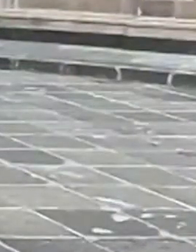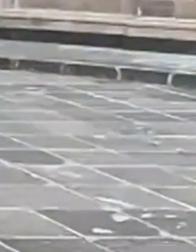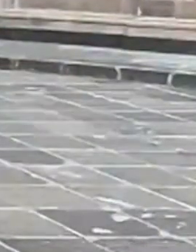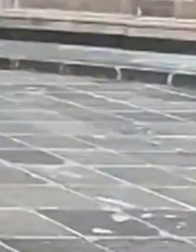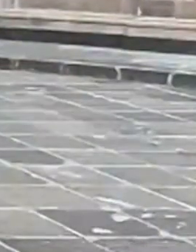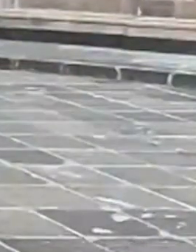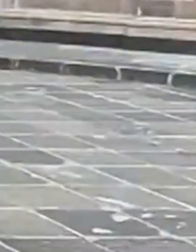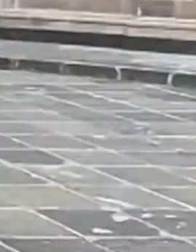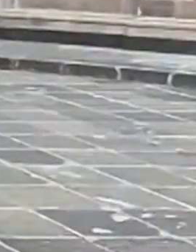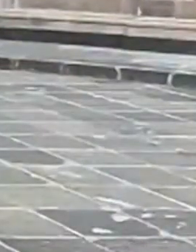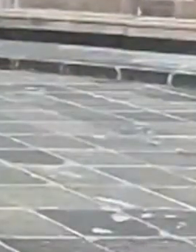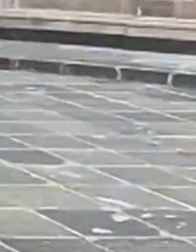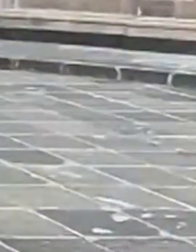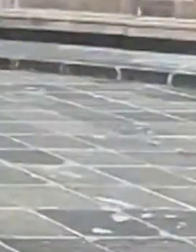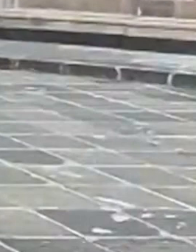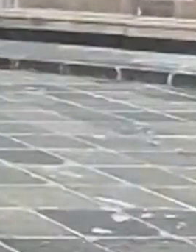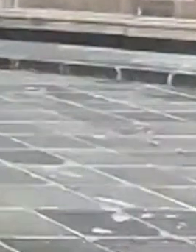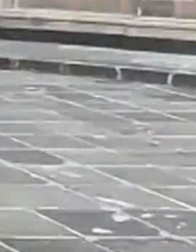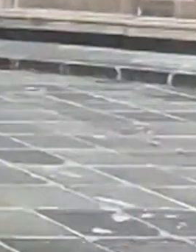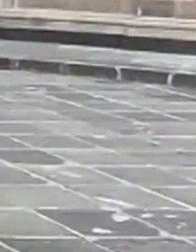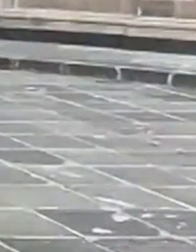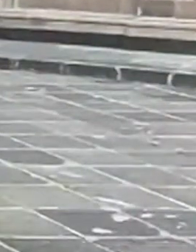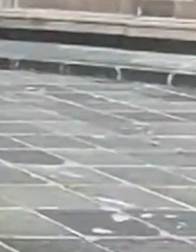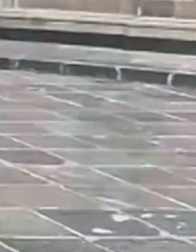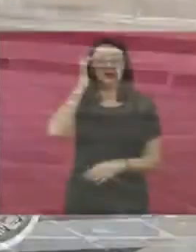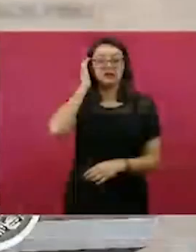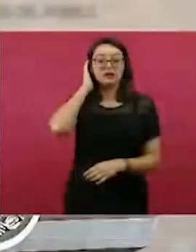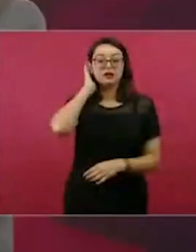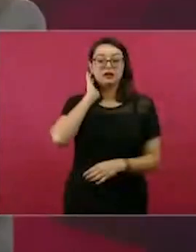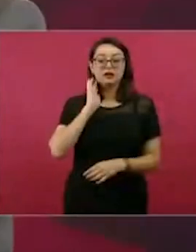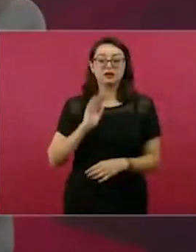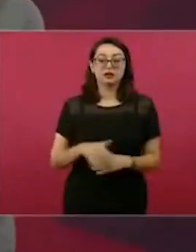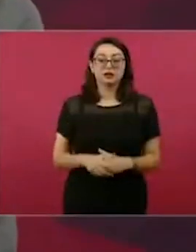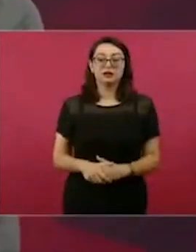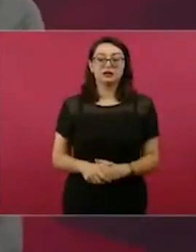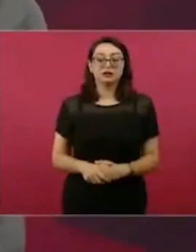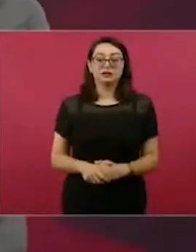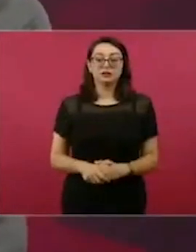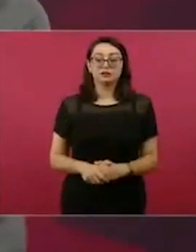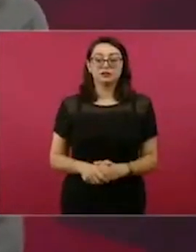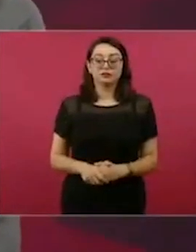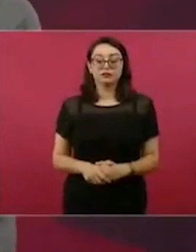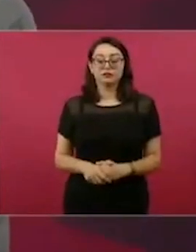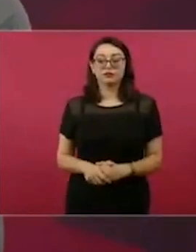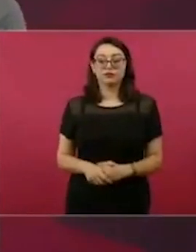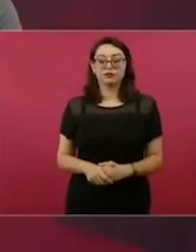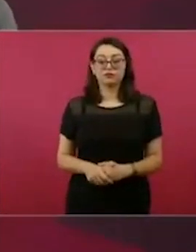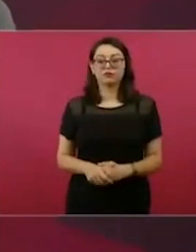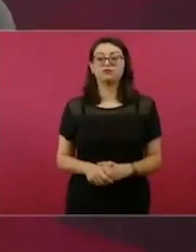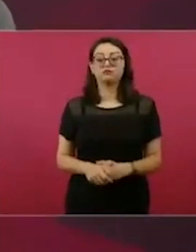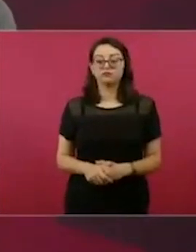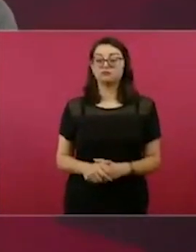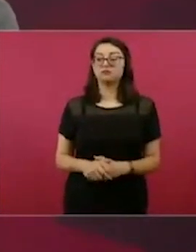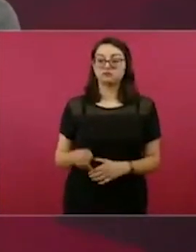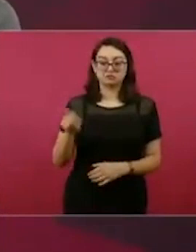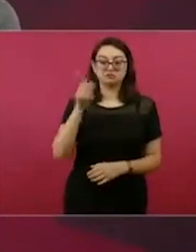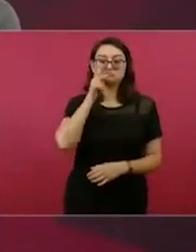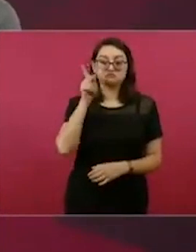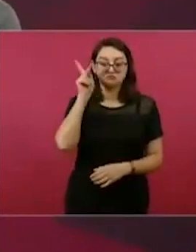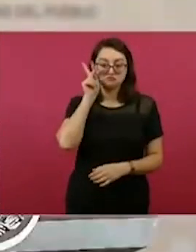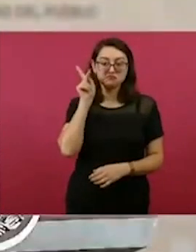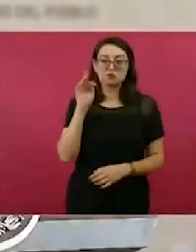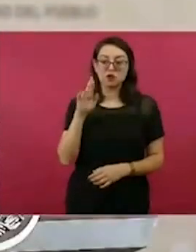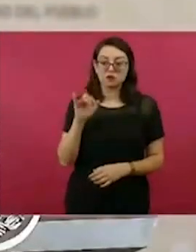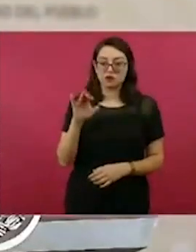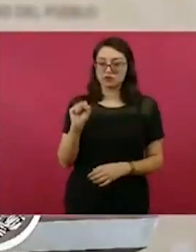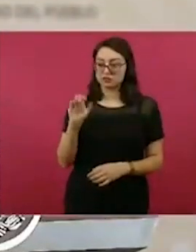caso Luisa María alcalde y también la consejería jurídica de la presidencia de la República esta iniciativa de leyes estará enviando el próximo